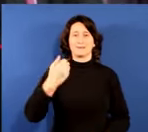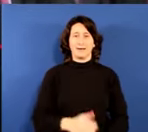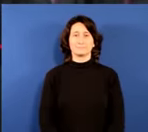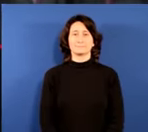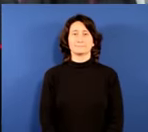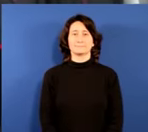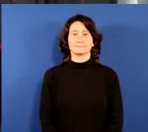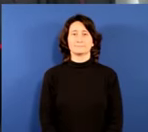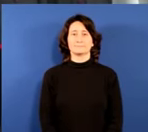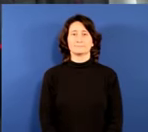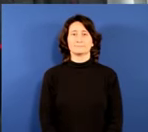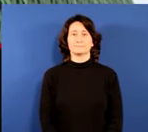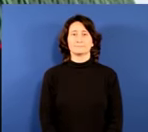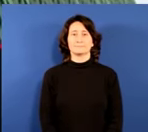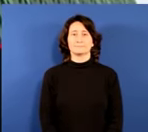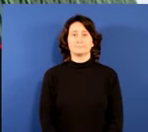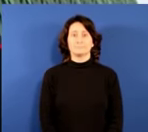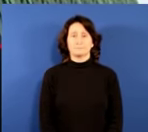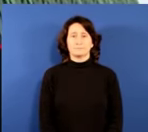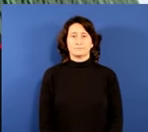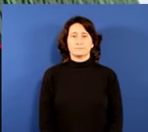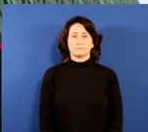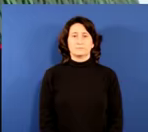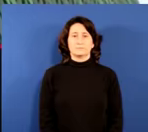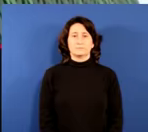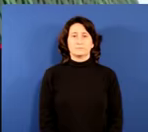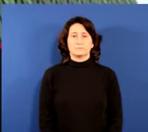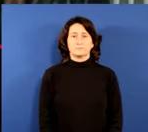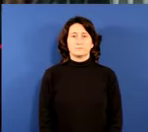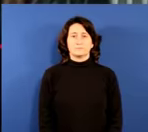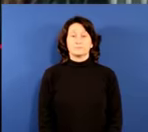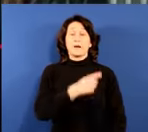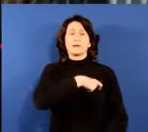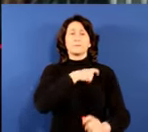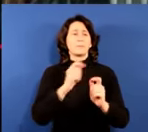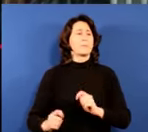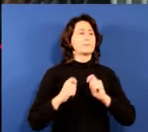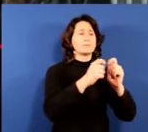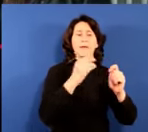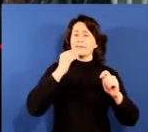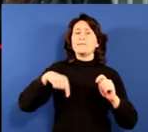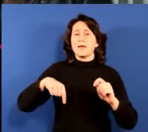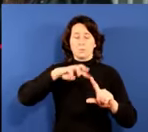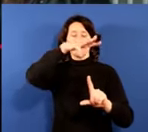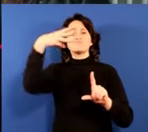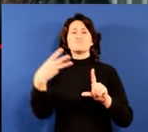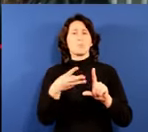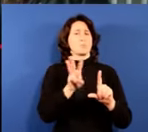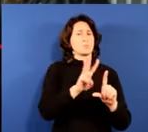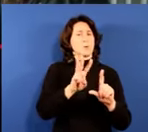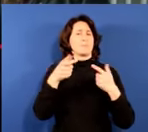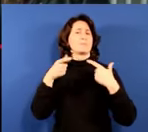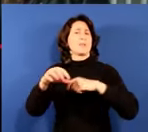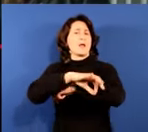www.archidaily.com, la web de arquitectura más visitada del mundo. Con este reconocimiento, Bilbao Arena se sitúa entre las construcciones deportivas